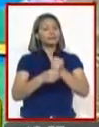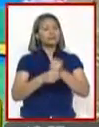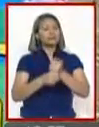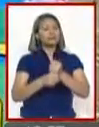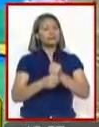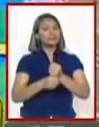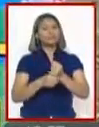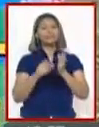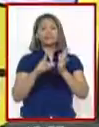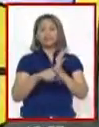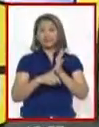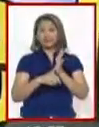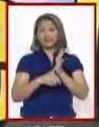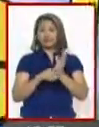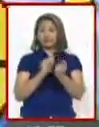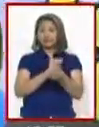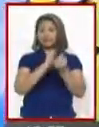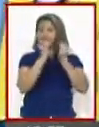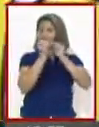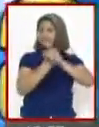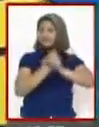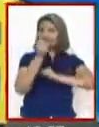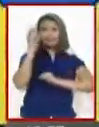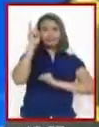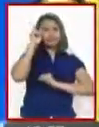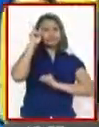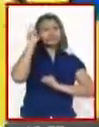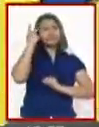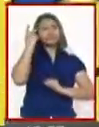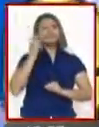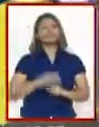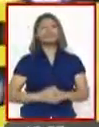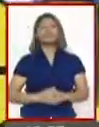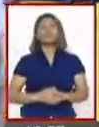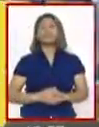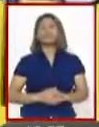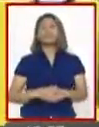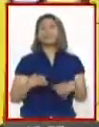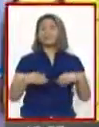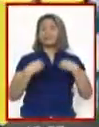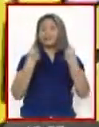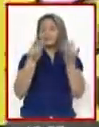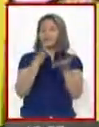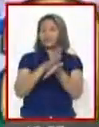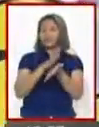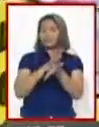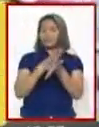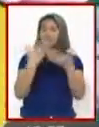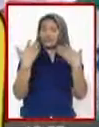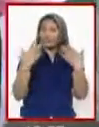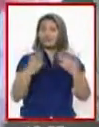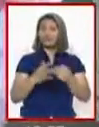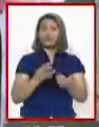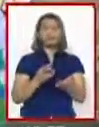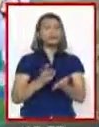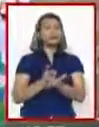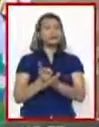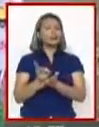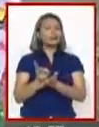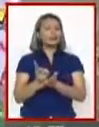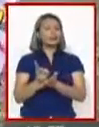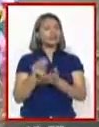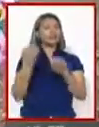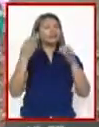ella, y ya la cosa había cambiado. Ya no, ya se le iba a entregar la escritura ya, ¿verdad? Ya iba a hacerse